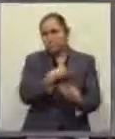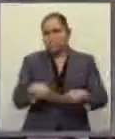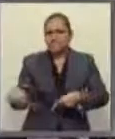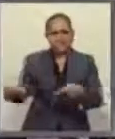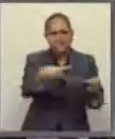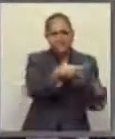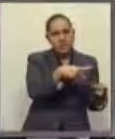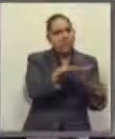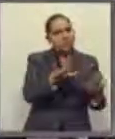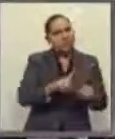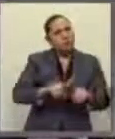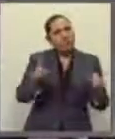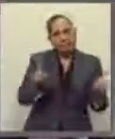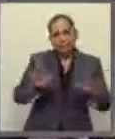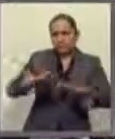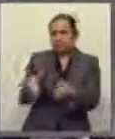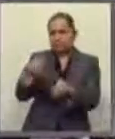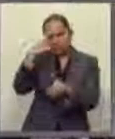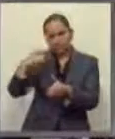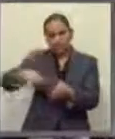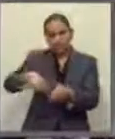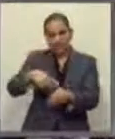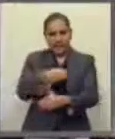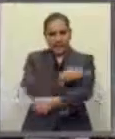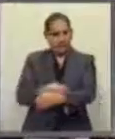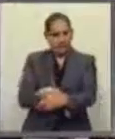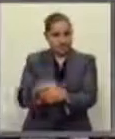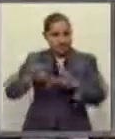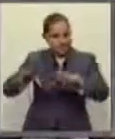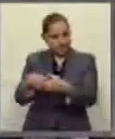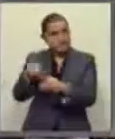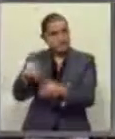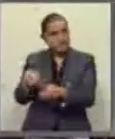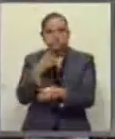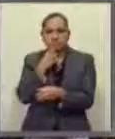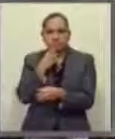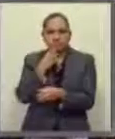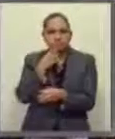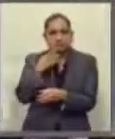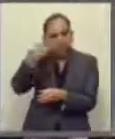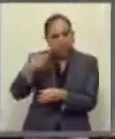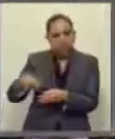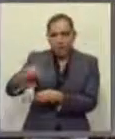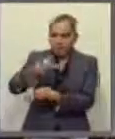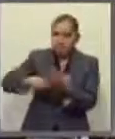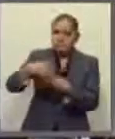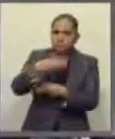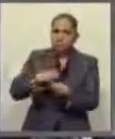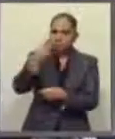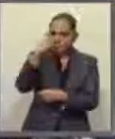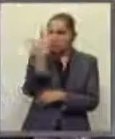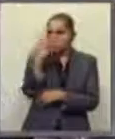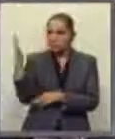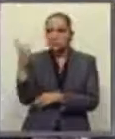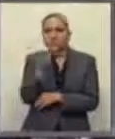la pequeña agricultura familiar, es amable para el beneficio, para el medio ambiente, perdón,